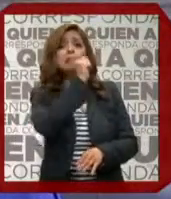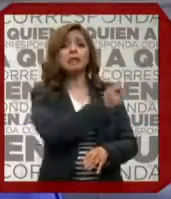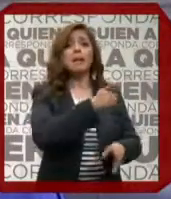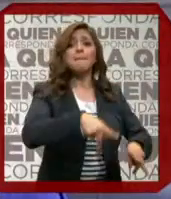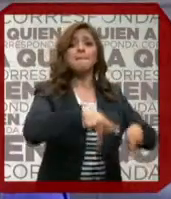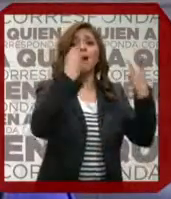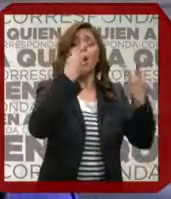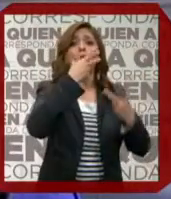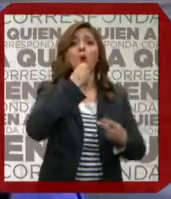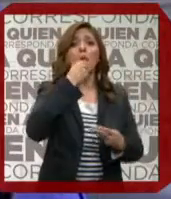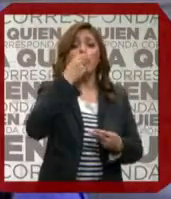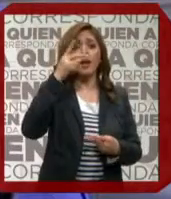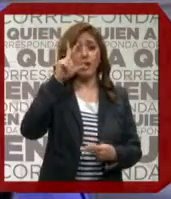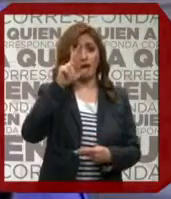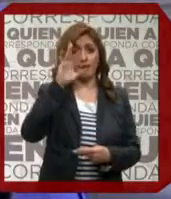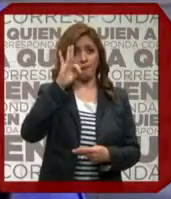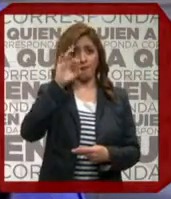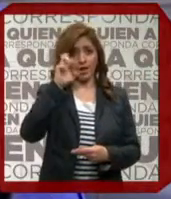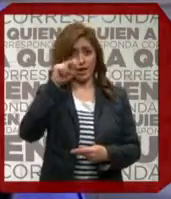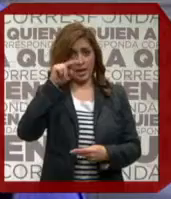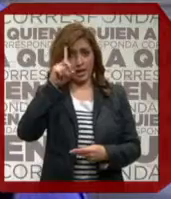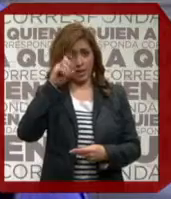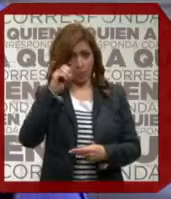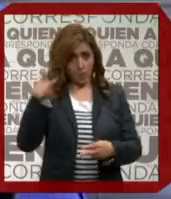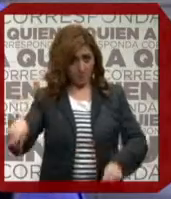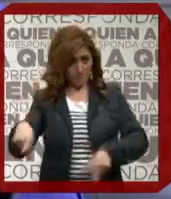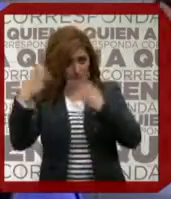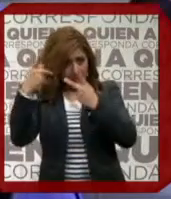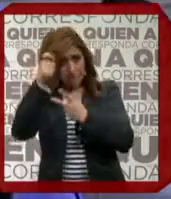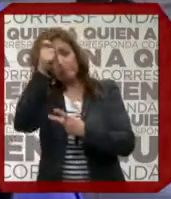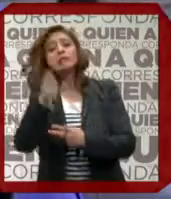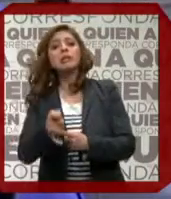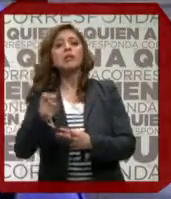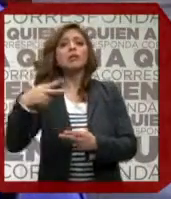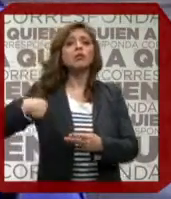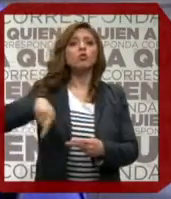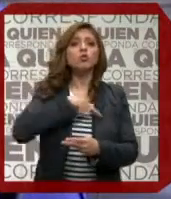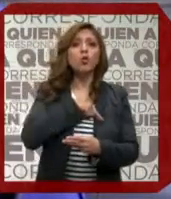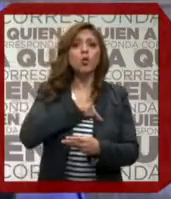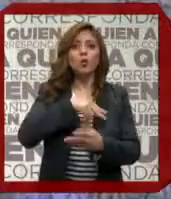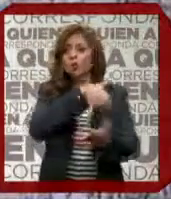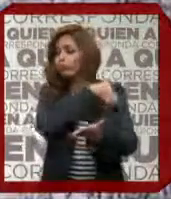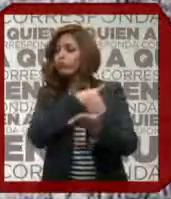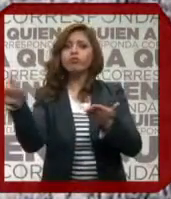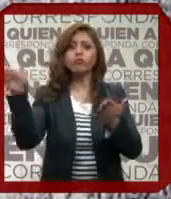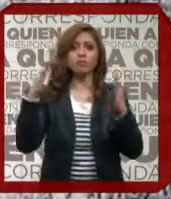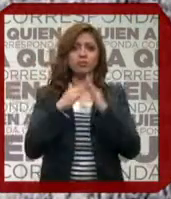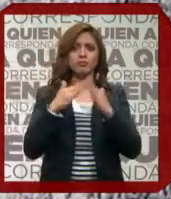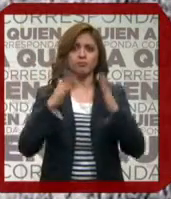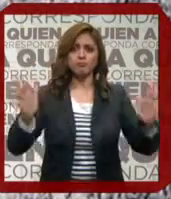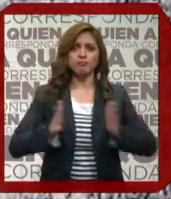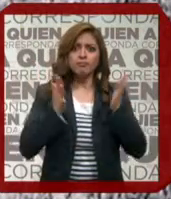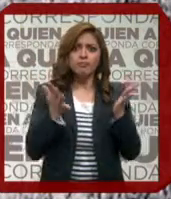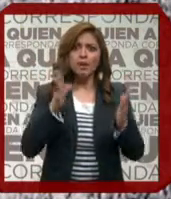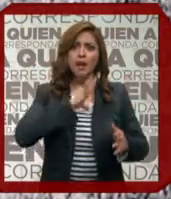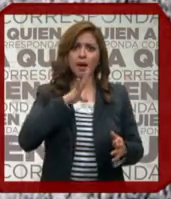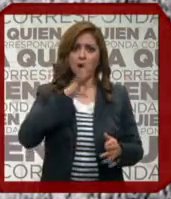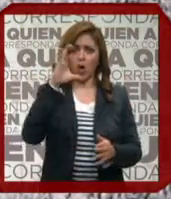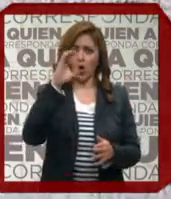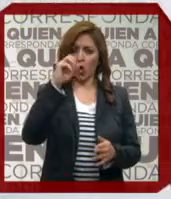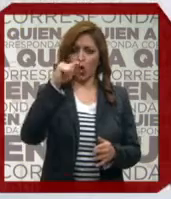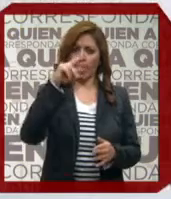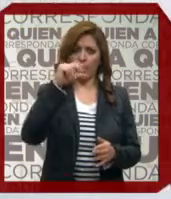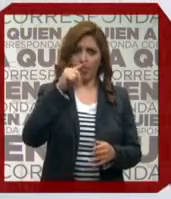un señor que se llama Fernando Román Bernal, el cual nos despoja de nuestro inmueble. Ellos tienen el contrato de compraventa